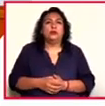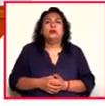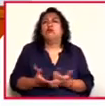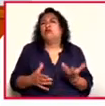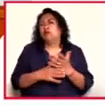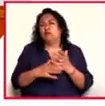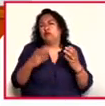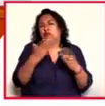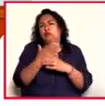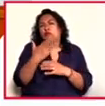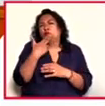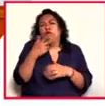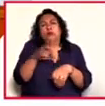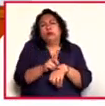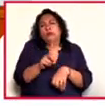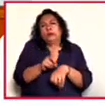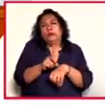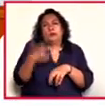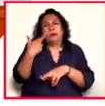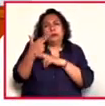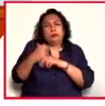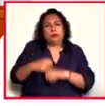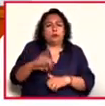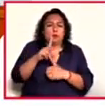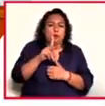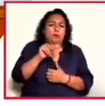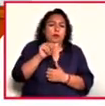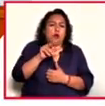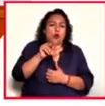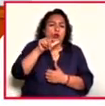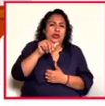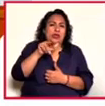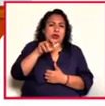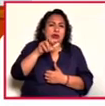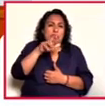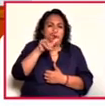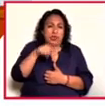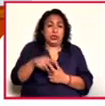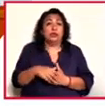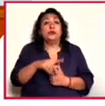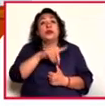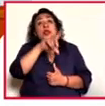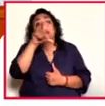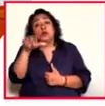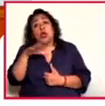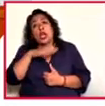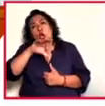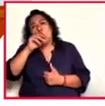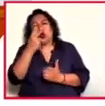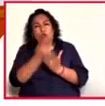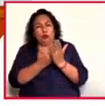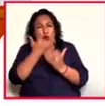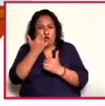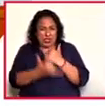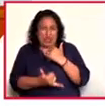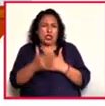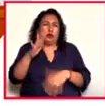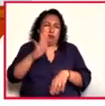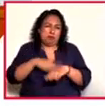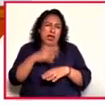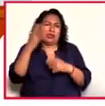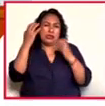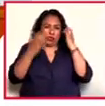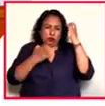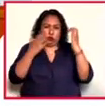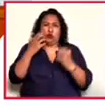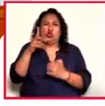cotidianos, en una muestra curada por Paulina Ramírez. Después tenemos otros proyectos que son más exposiciones